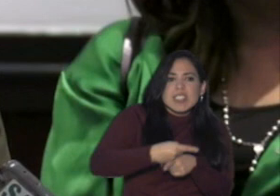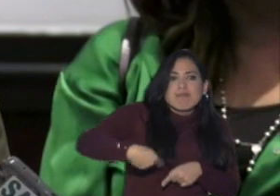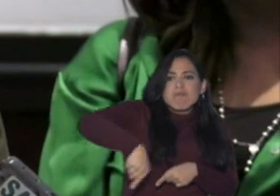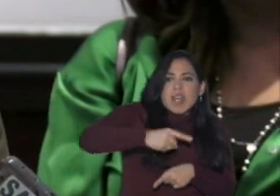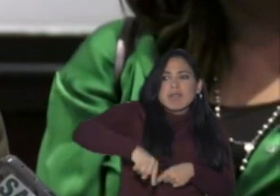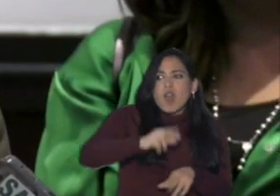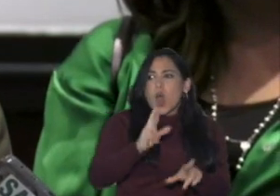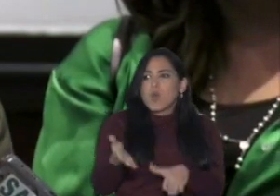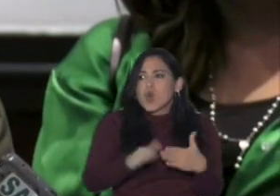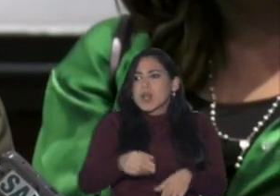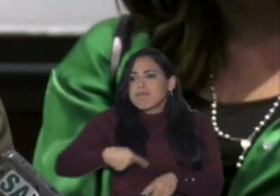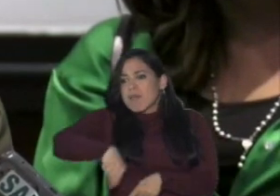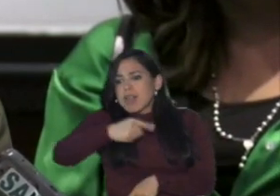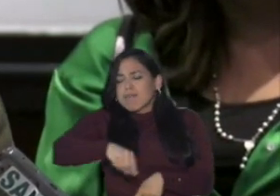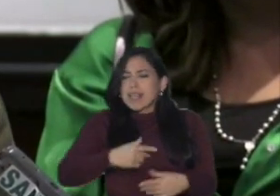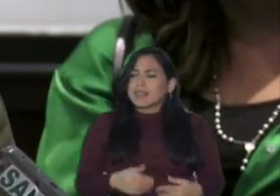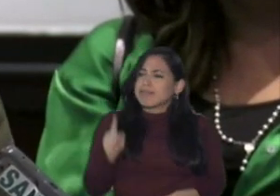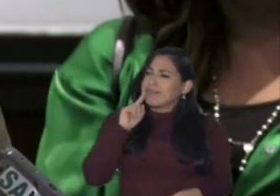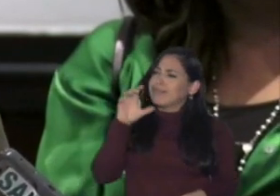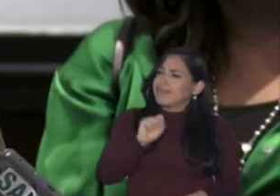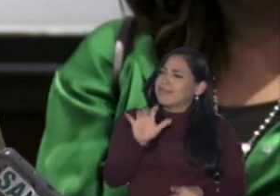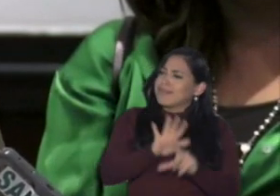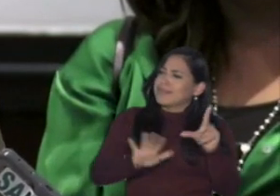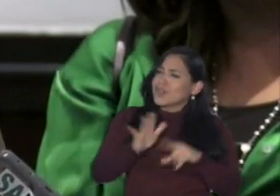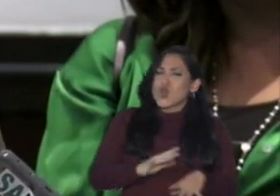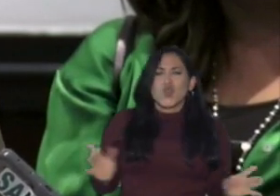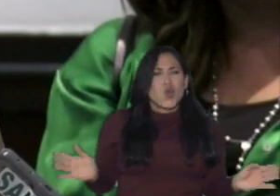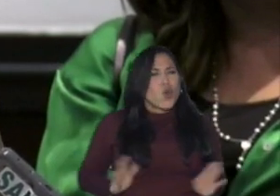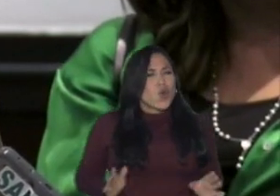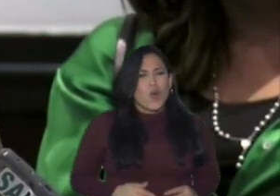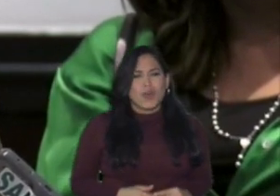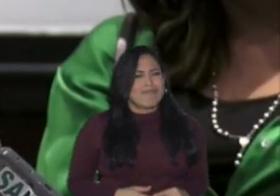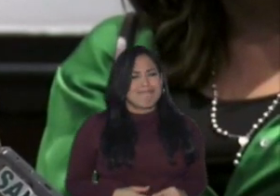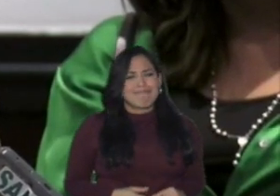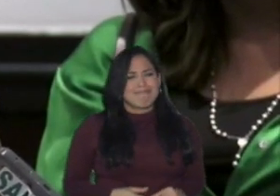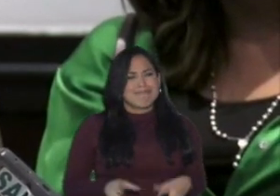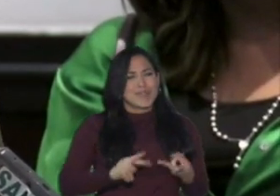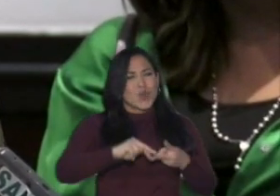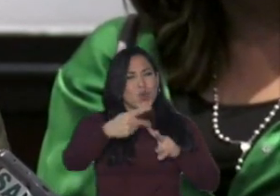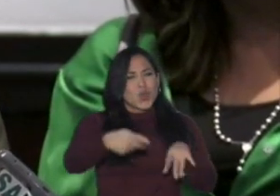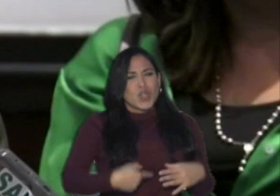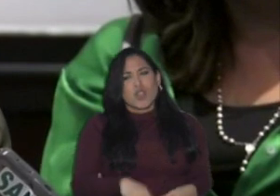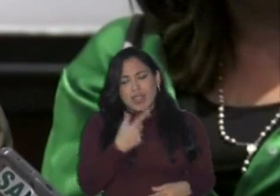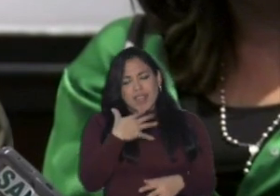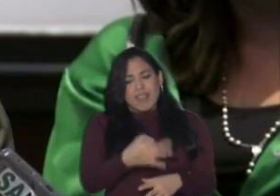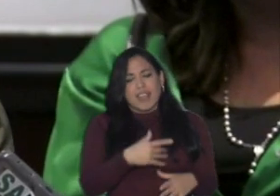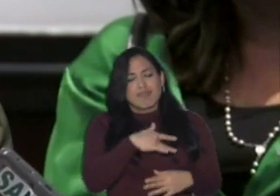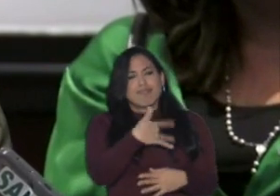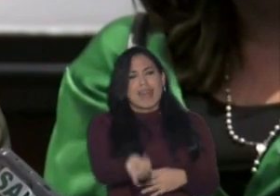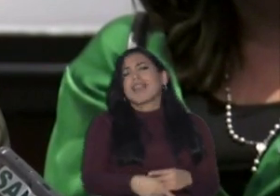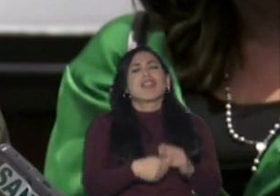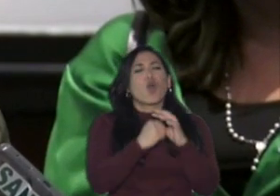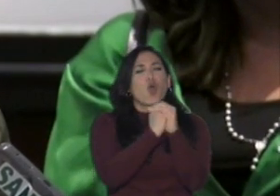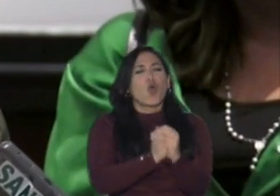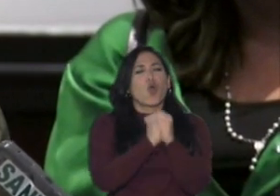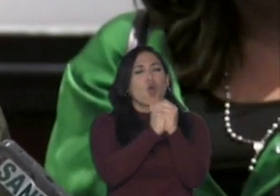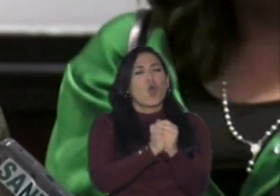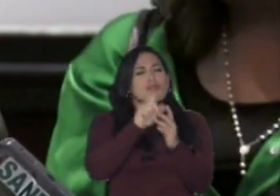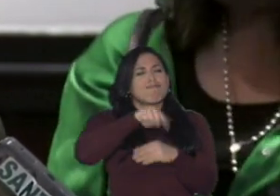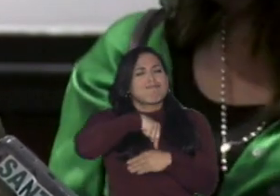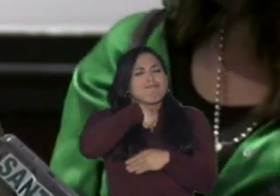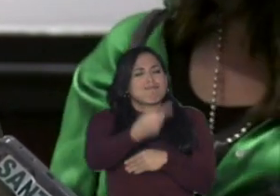nos deseen la muerte? Yo les digo todo lo contrario. Yo les envío oraciones y les